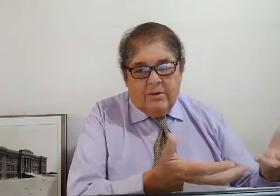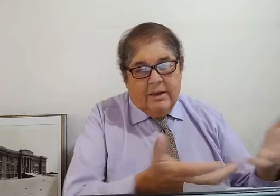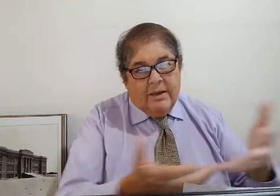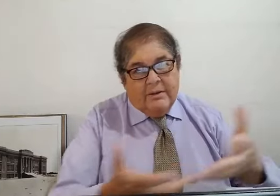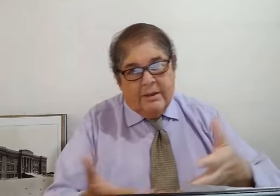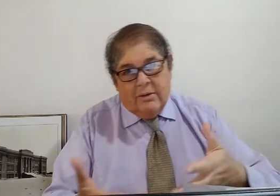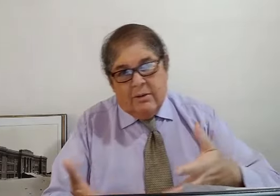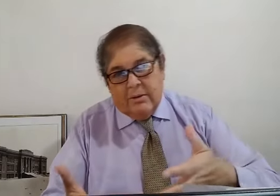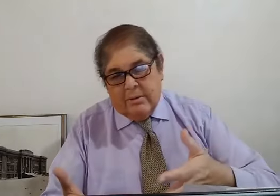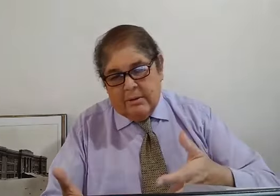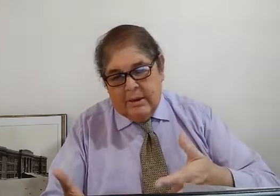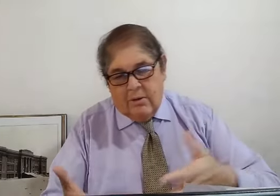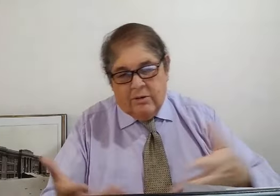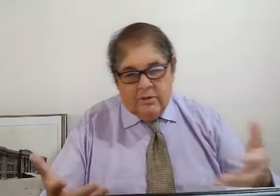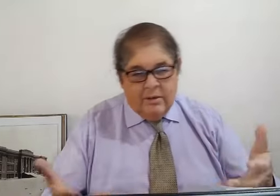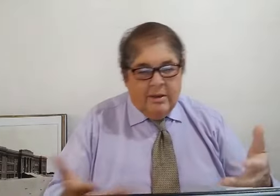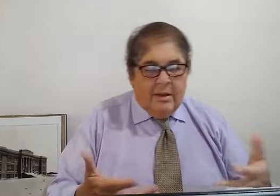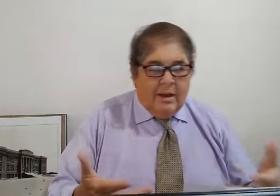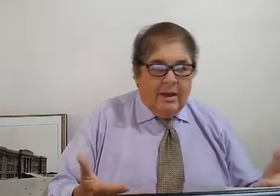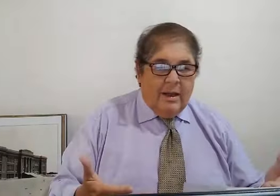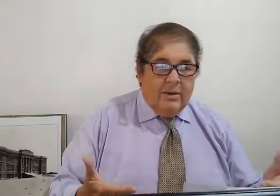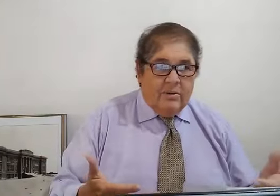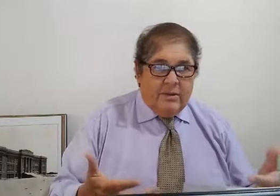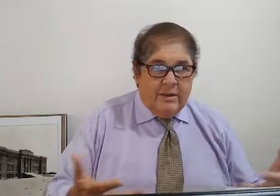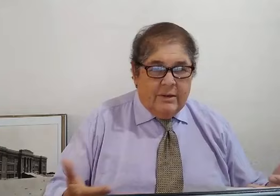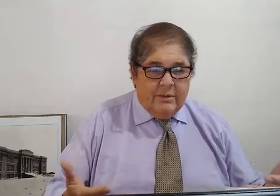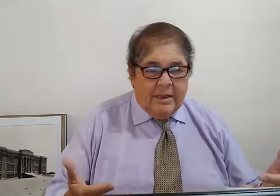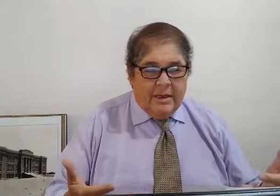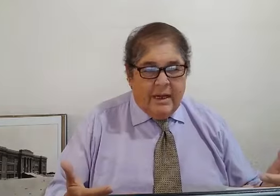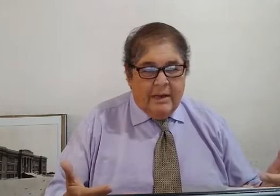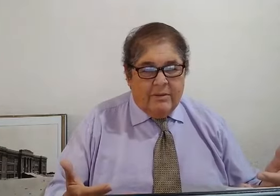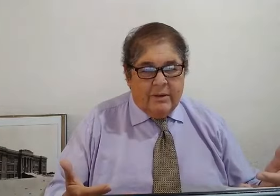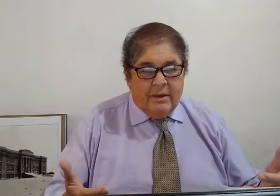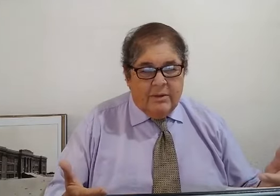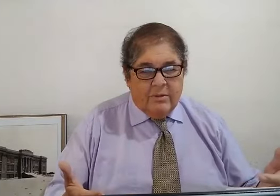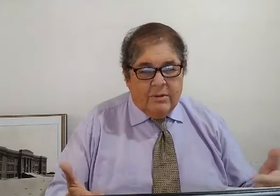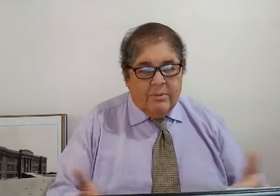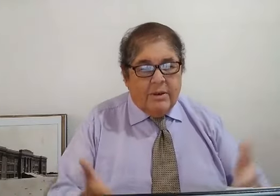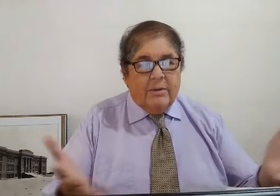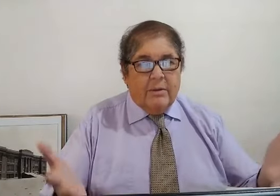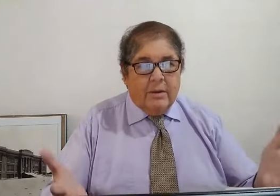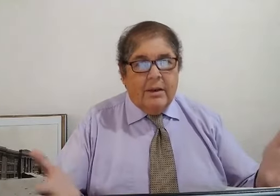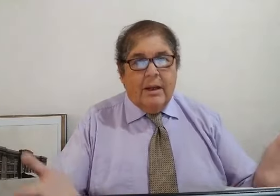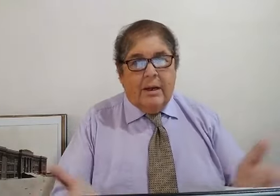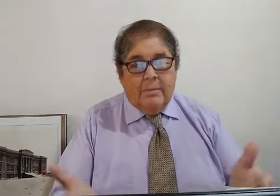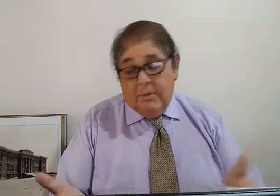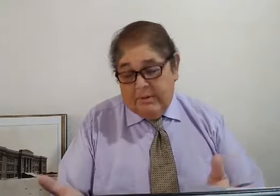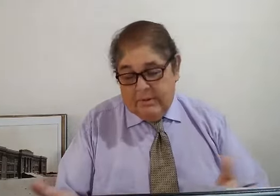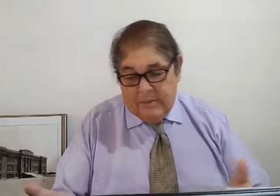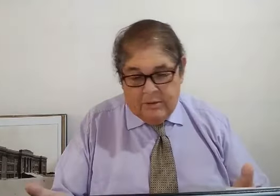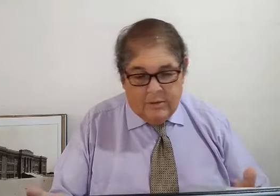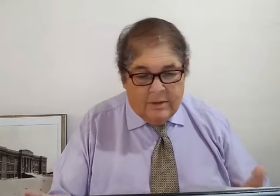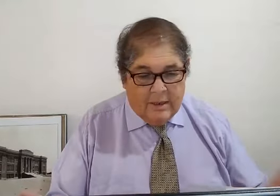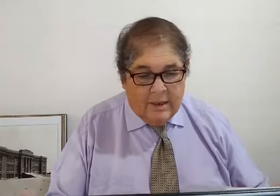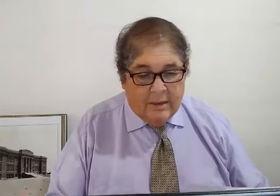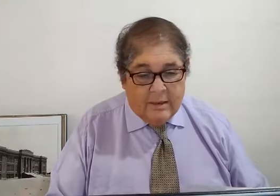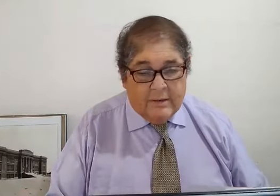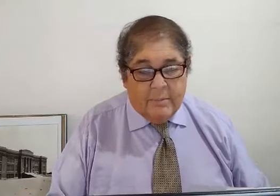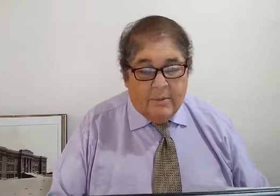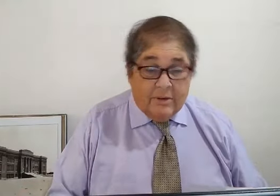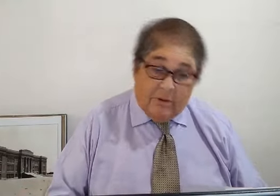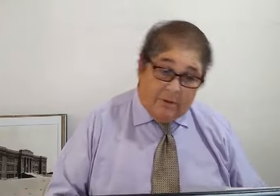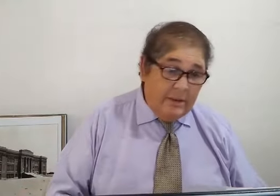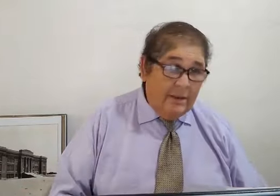no sigan haciendo negocios a costillas de los mexicanos y contribuyendo al empobrecimiento